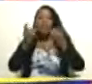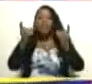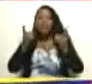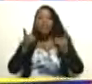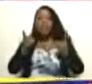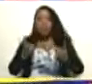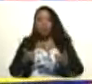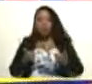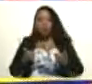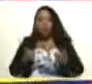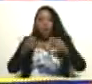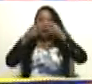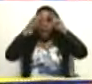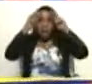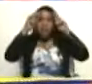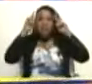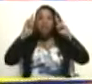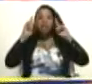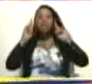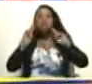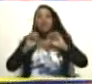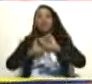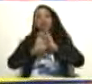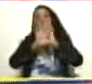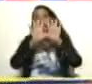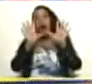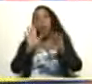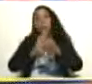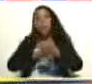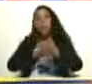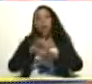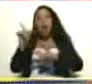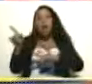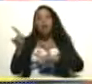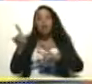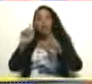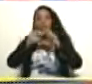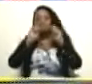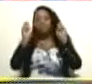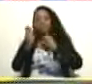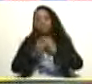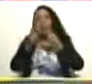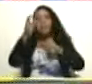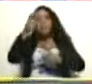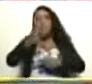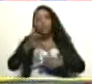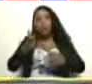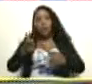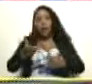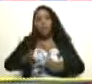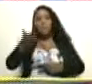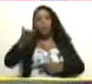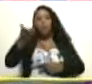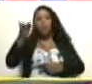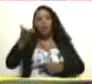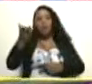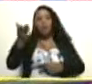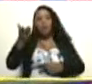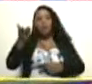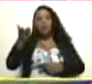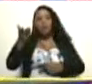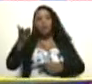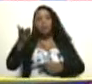simplemente honestos, por eso mismo se convirtieron en seres grandes y valerosos. Lo